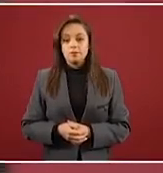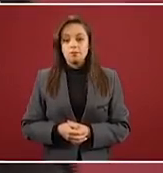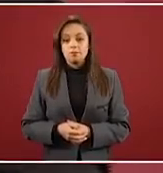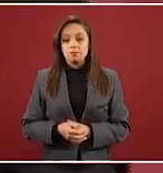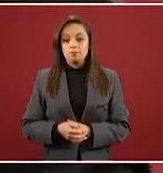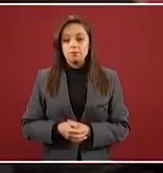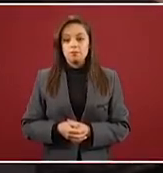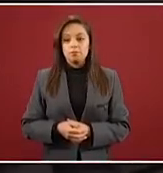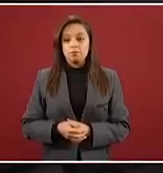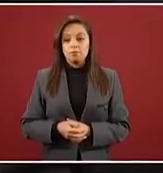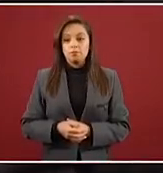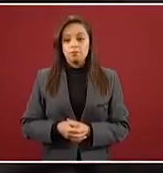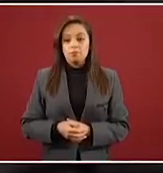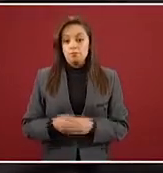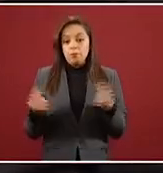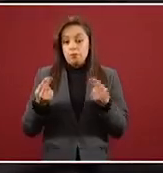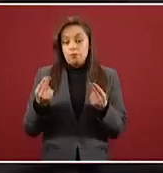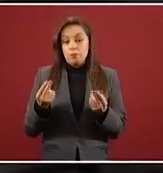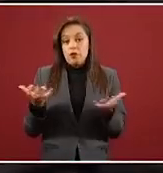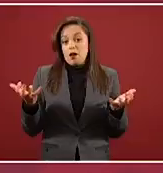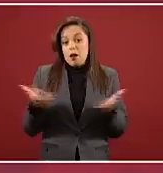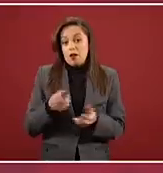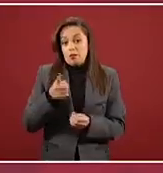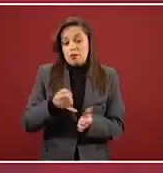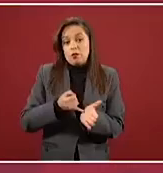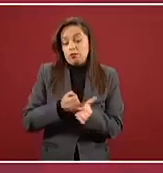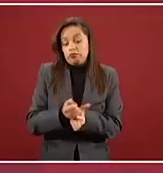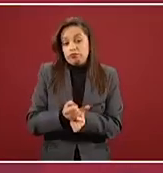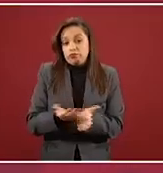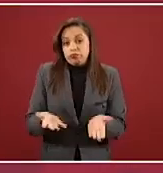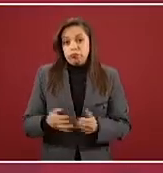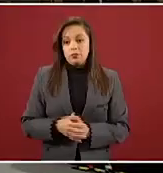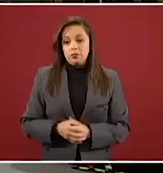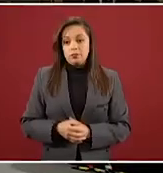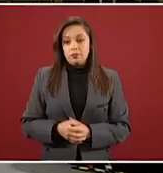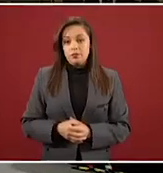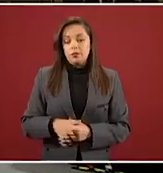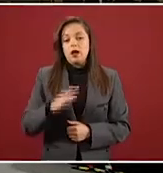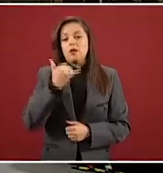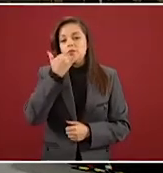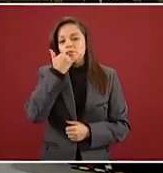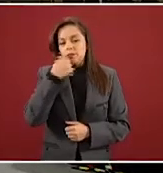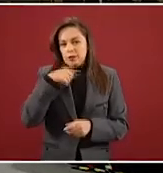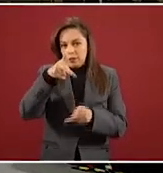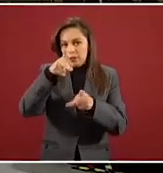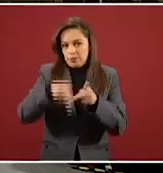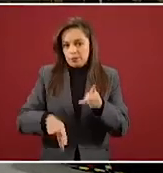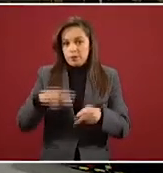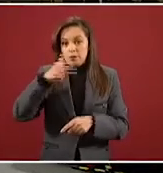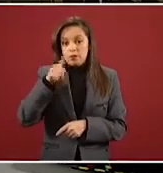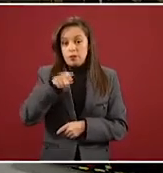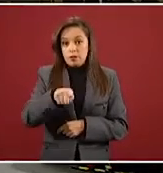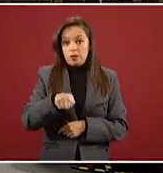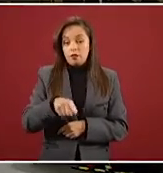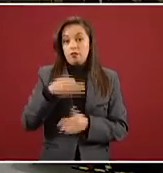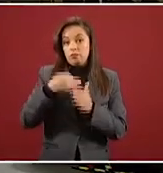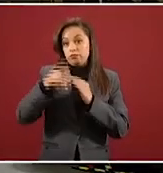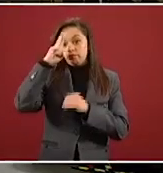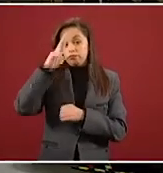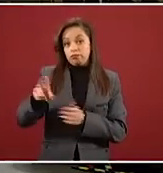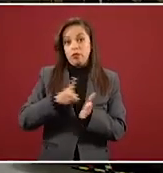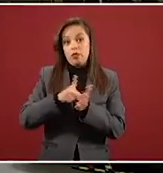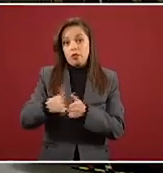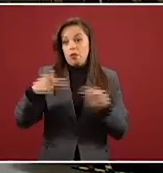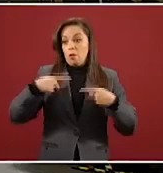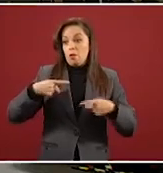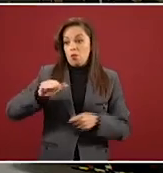cumplir con ese mandato. No, y entonces, es que, perdón que lo interrumpa, pero es que entonces se estarían violando derechos de terceros. En